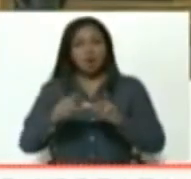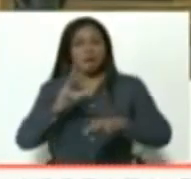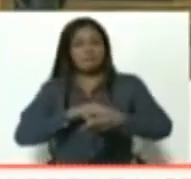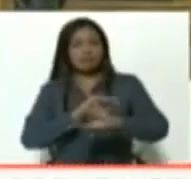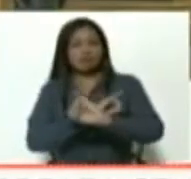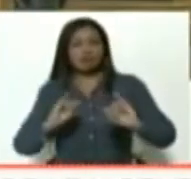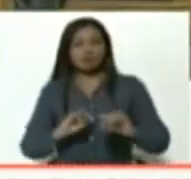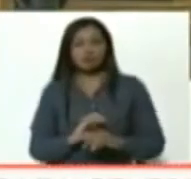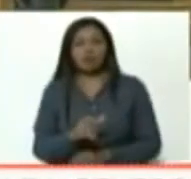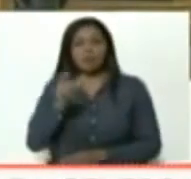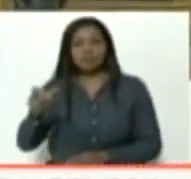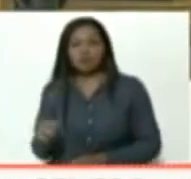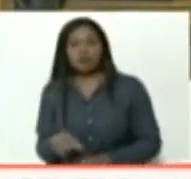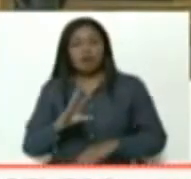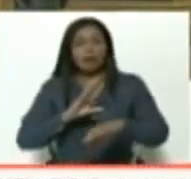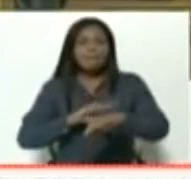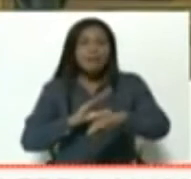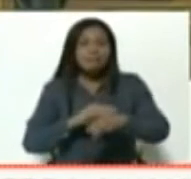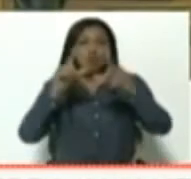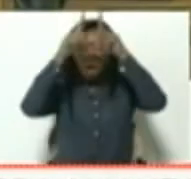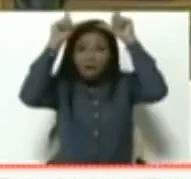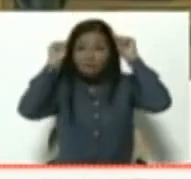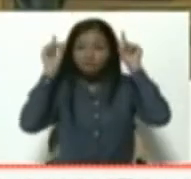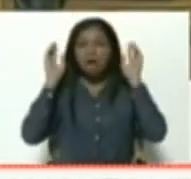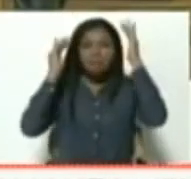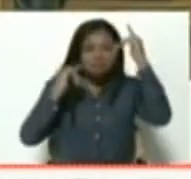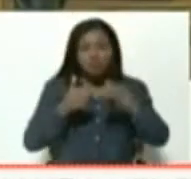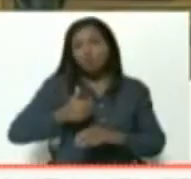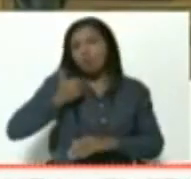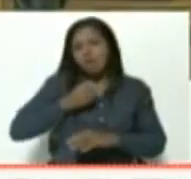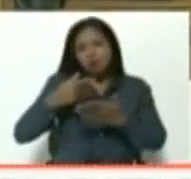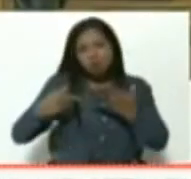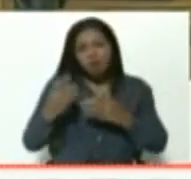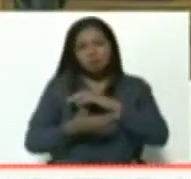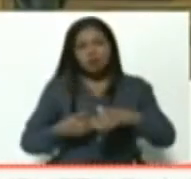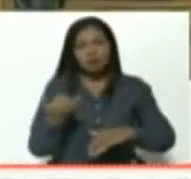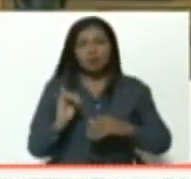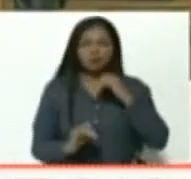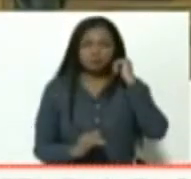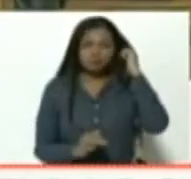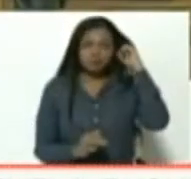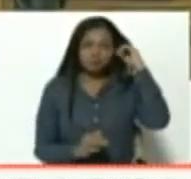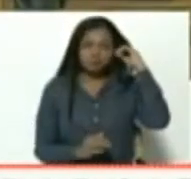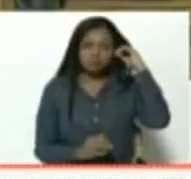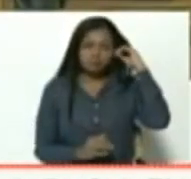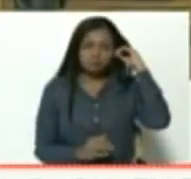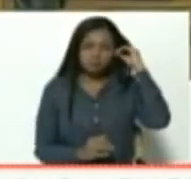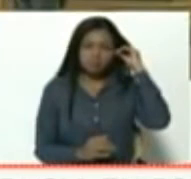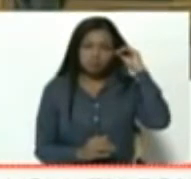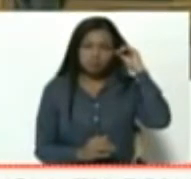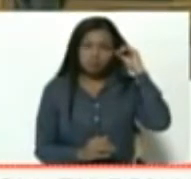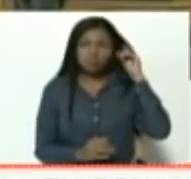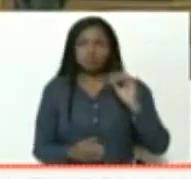con el personal médico, con las enfermeras, para atender cualquier contingencia. Ayer,